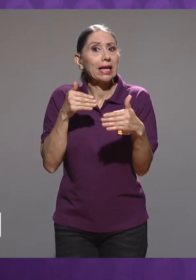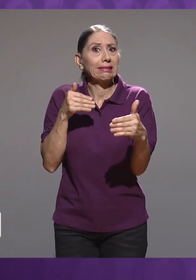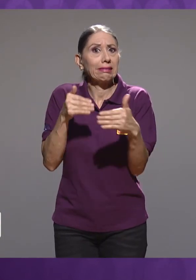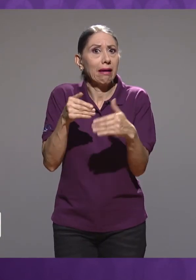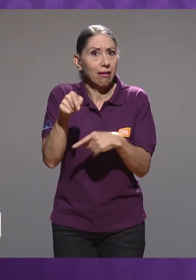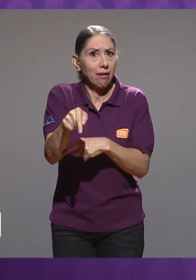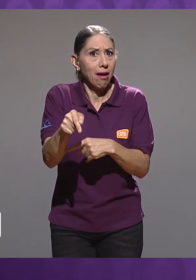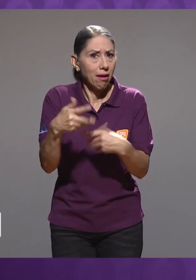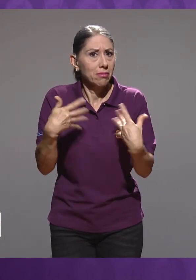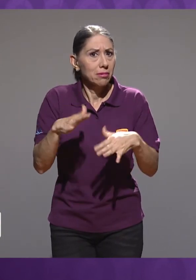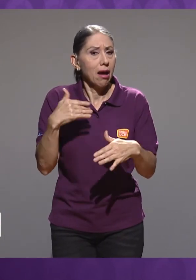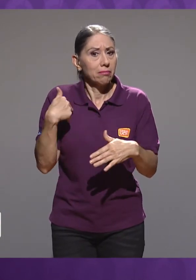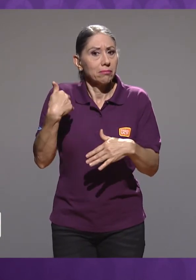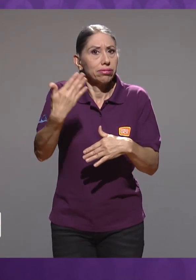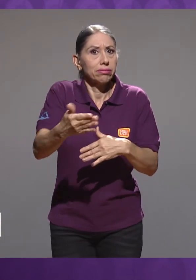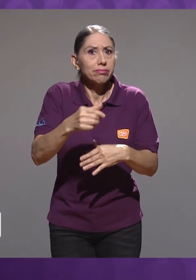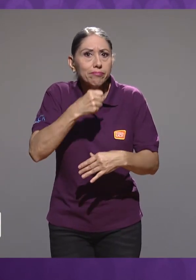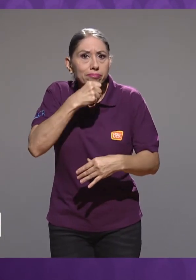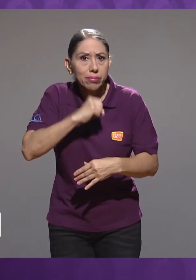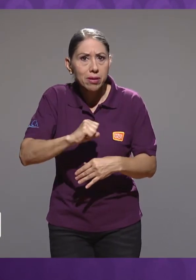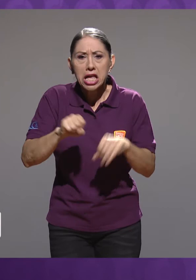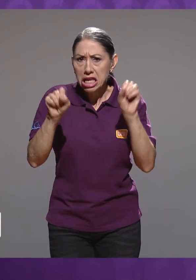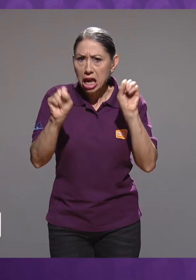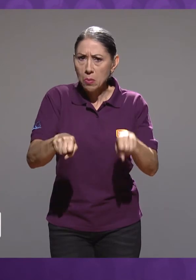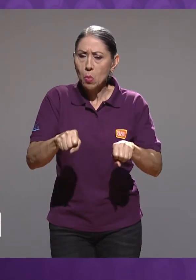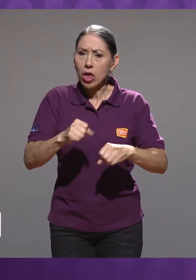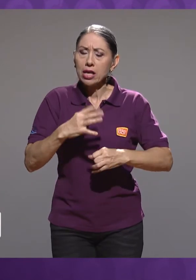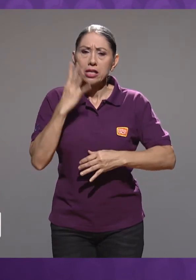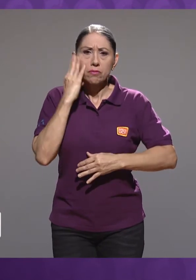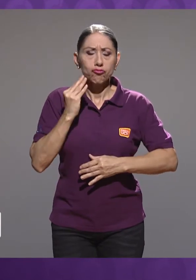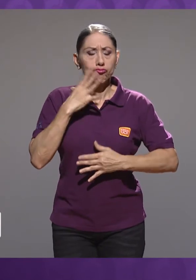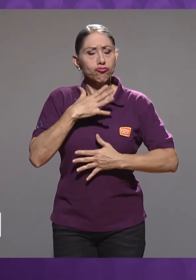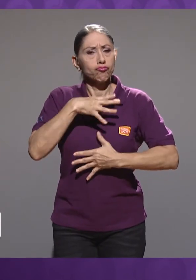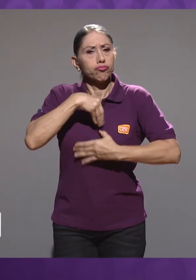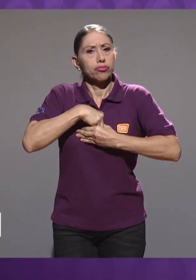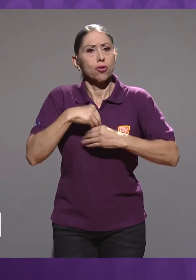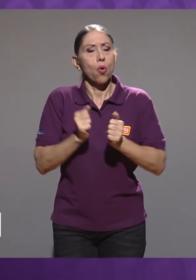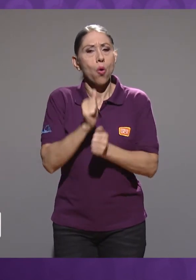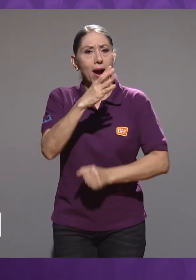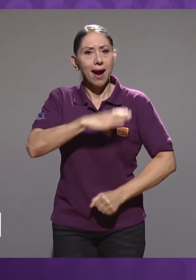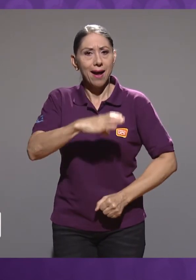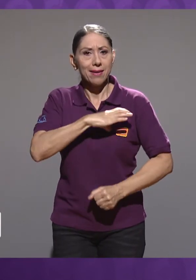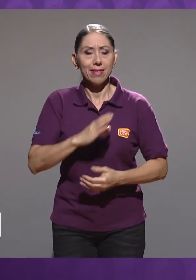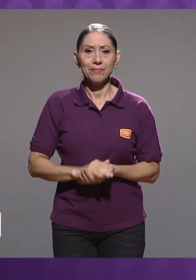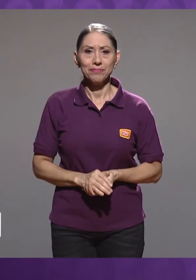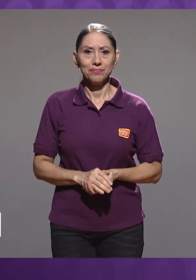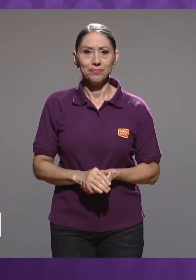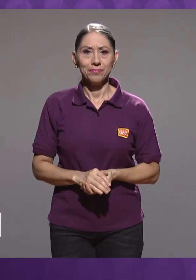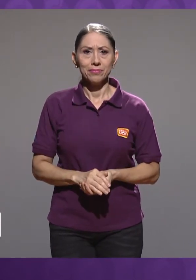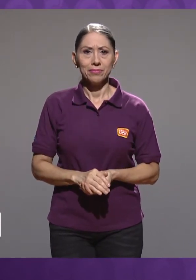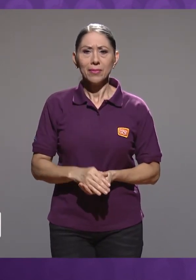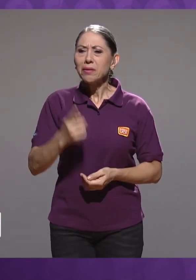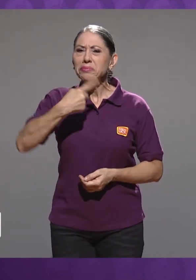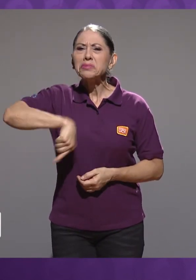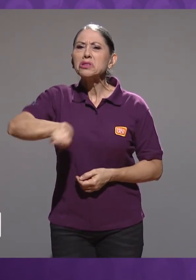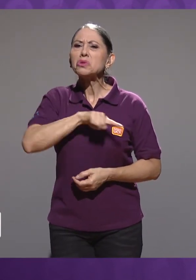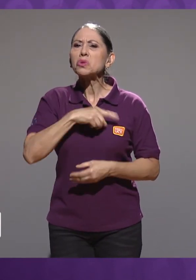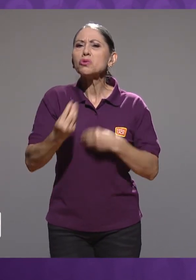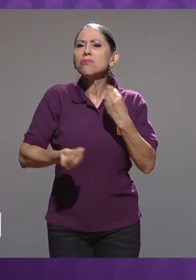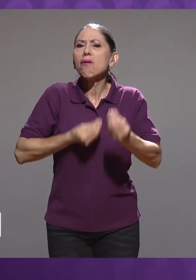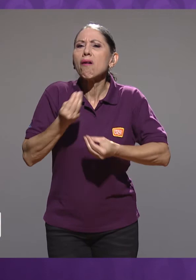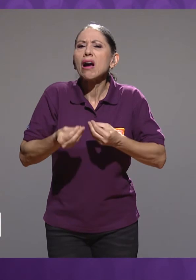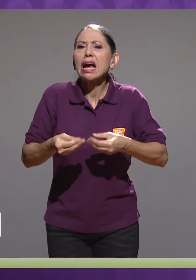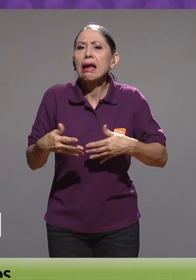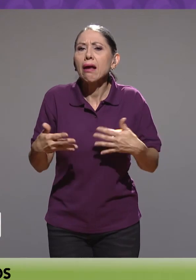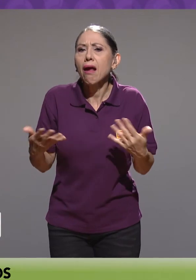a la vuelta de la esquina, ¿verdad? Y que pueda ser vivida con calidad. Entonces, ¿qué es lo que tenemos que